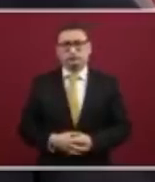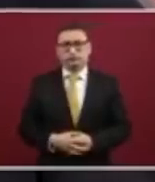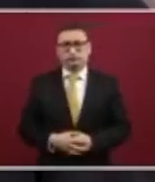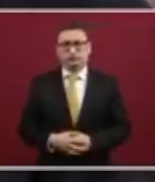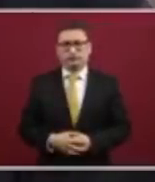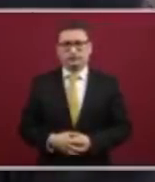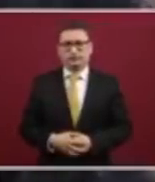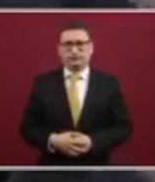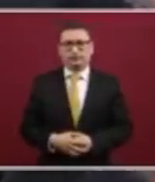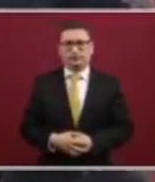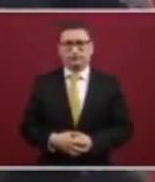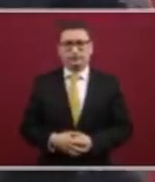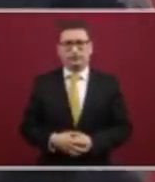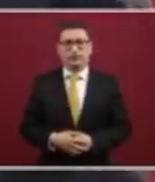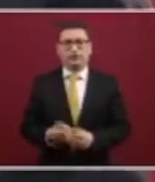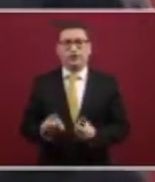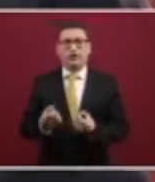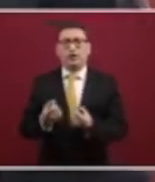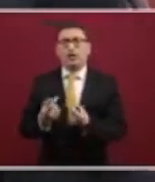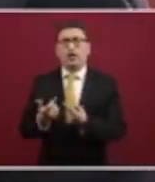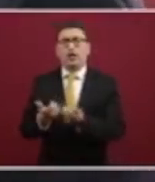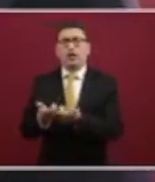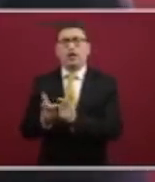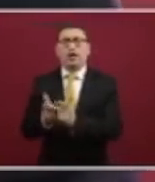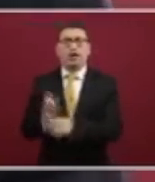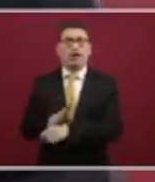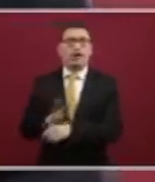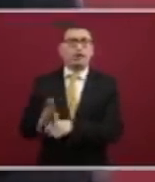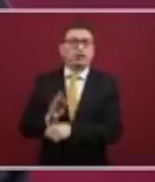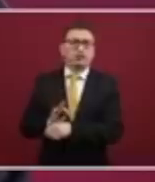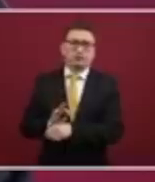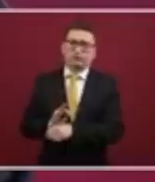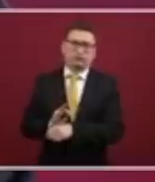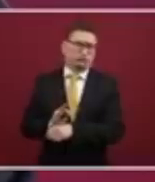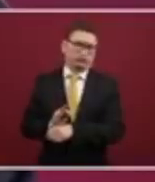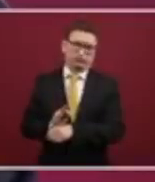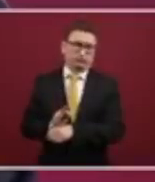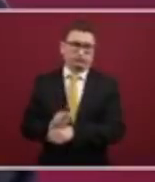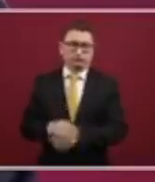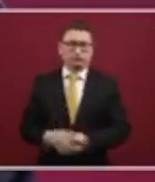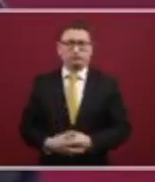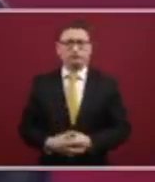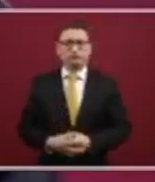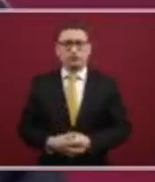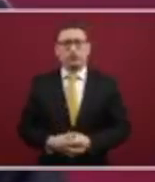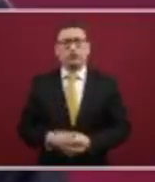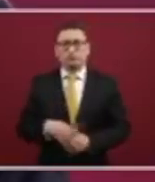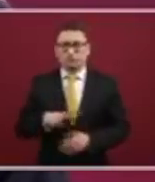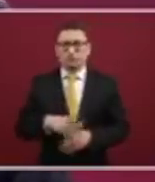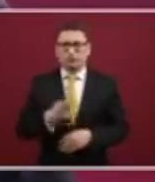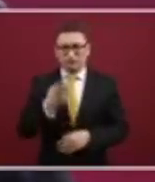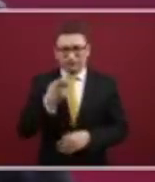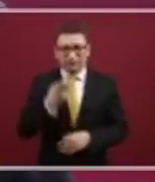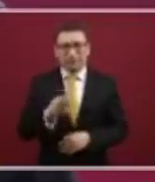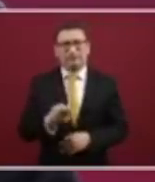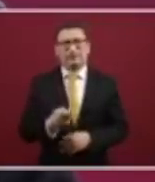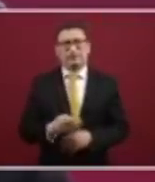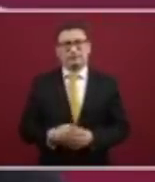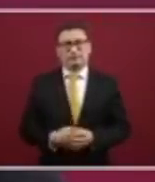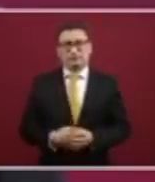para beneficio de una minoría, porque es